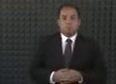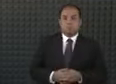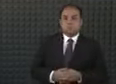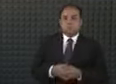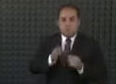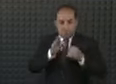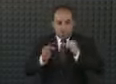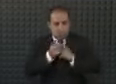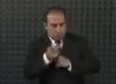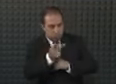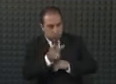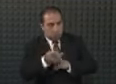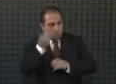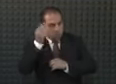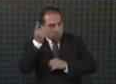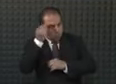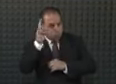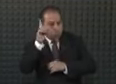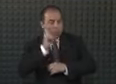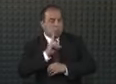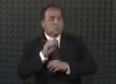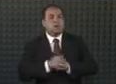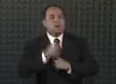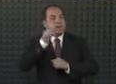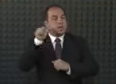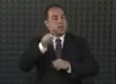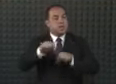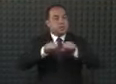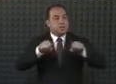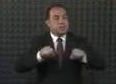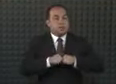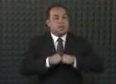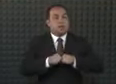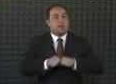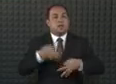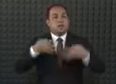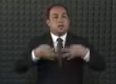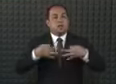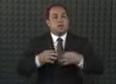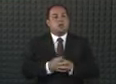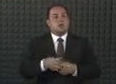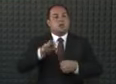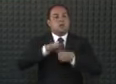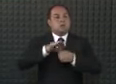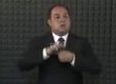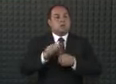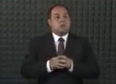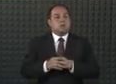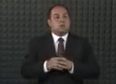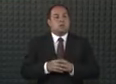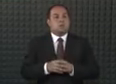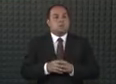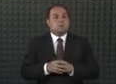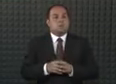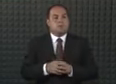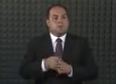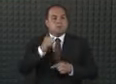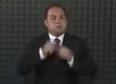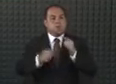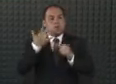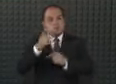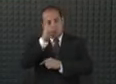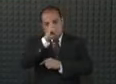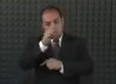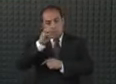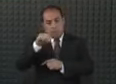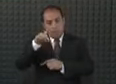último, me gustaría preguntarle, doctora, ayer la Sala Regional del Tribunal Electoral del Poder Judicial de la Federación le quitó 5 concejalías a Morena